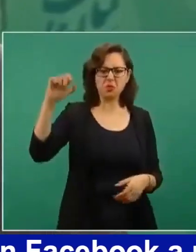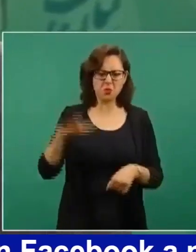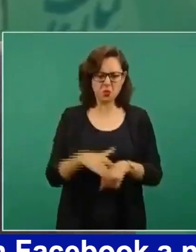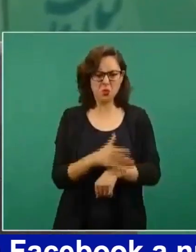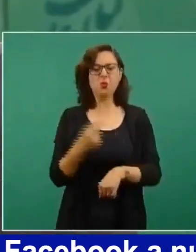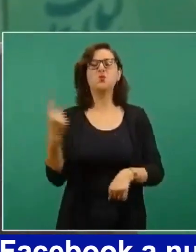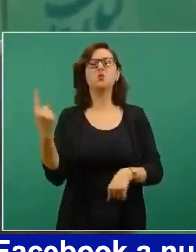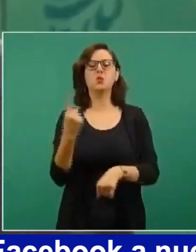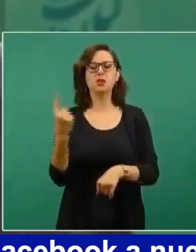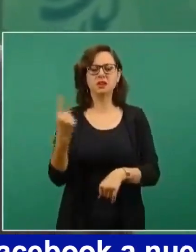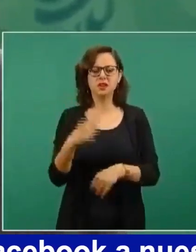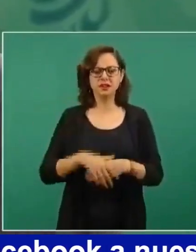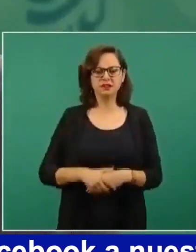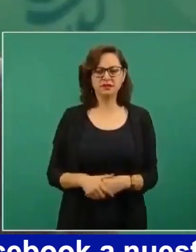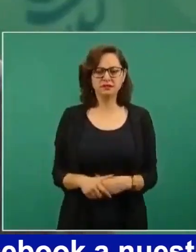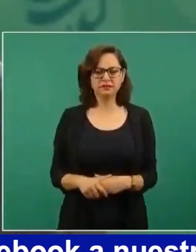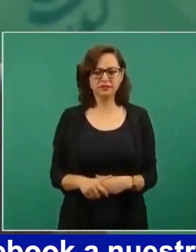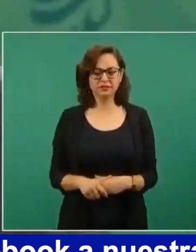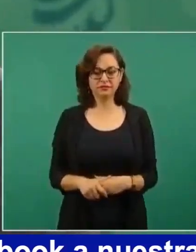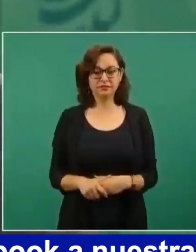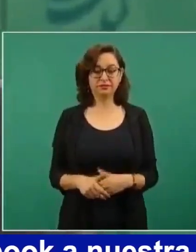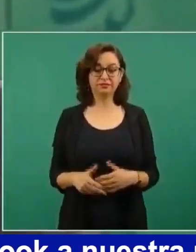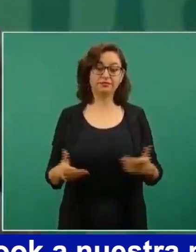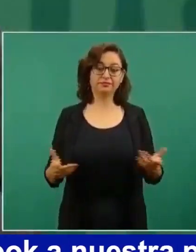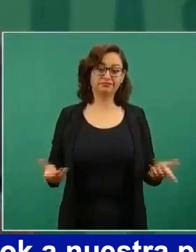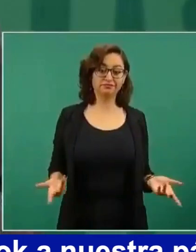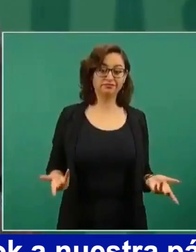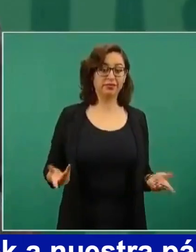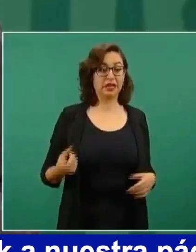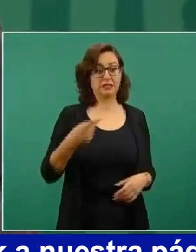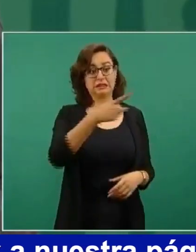con el hecho de que nosotros